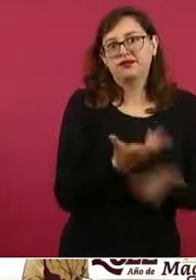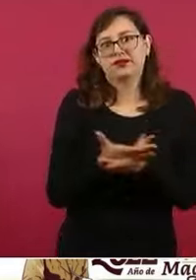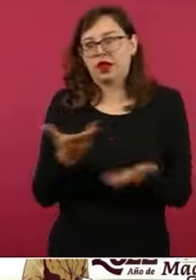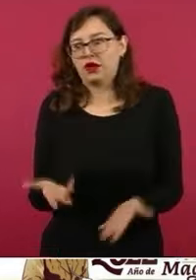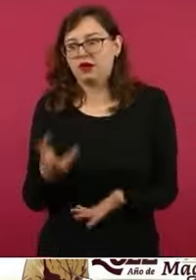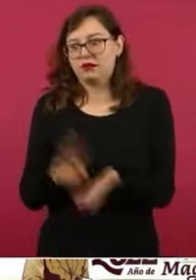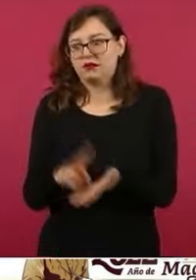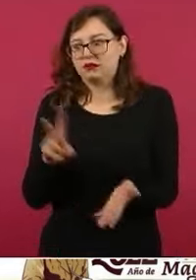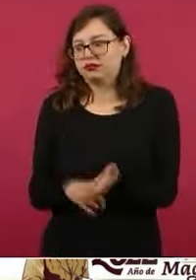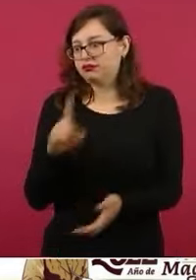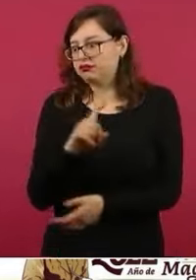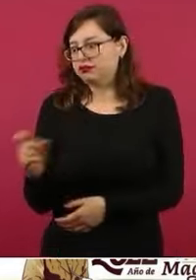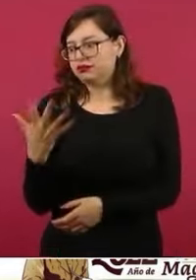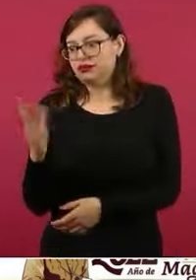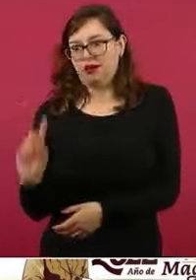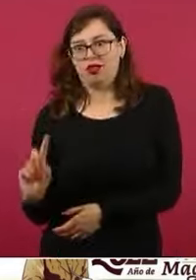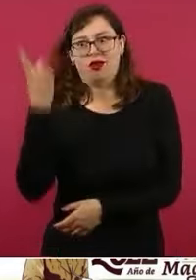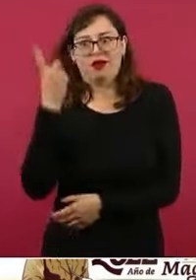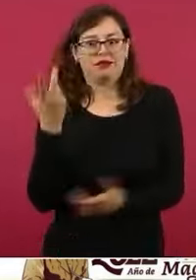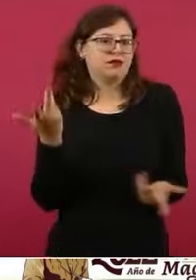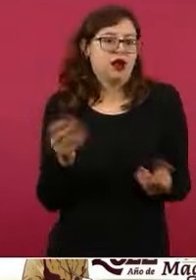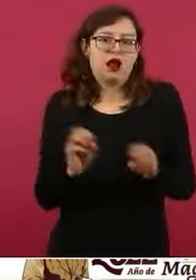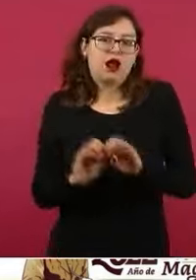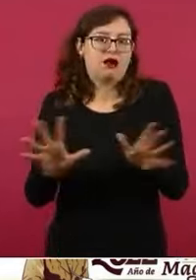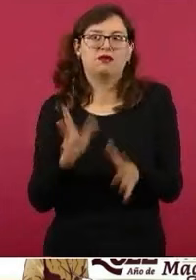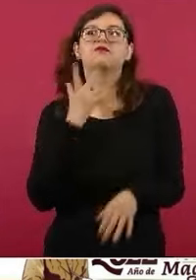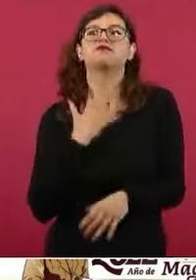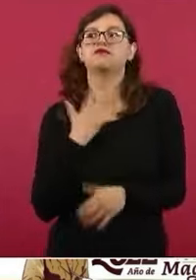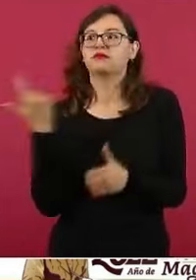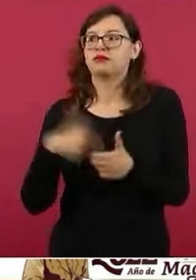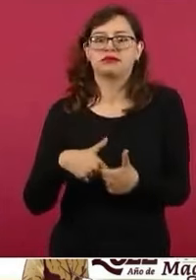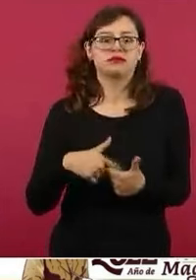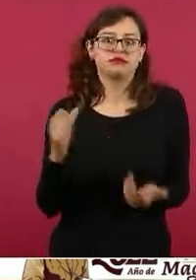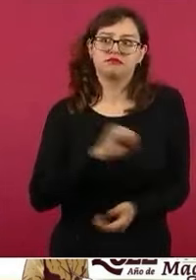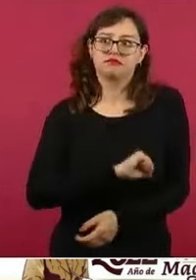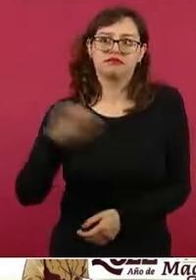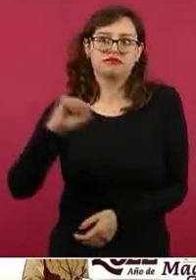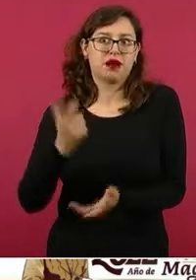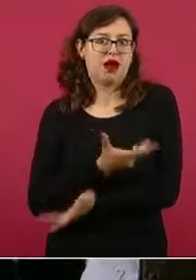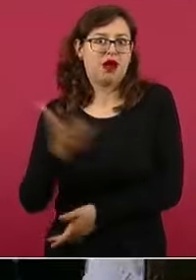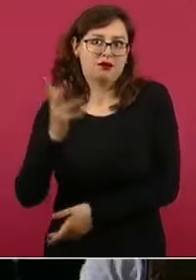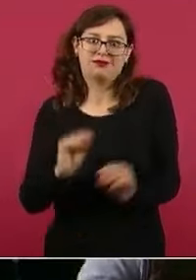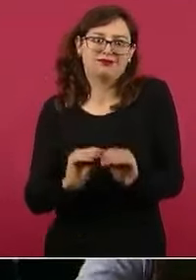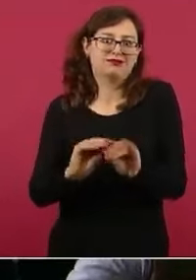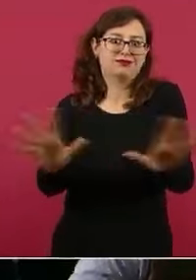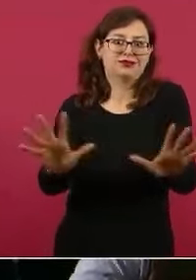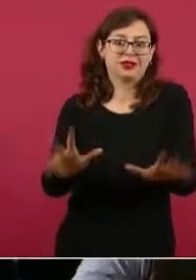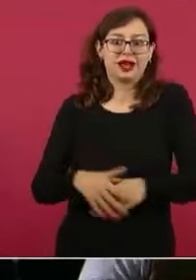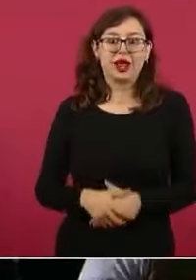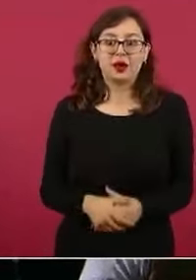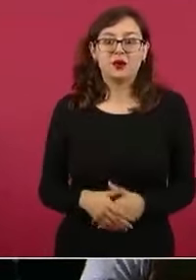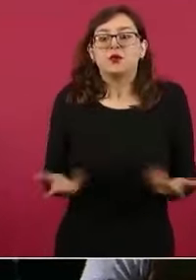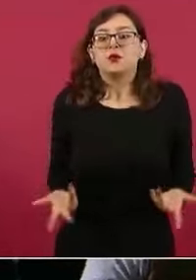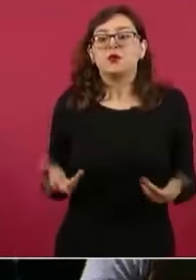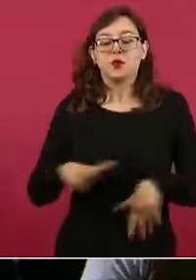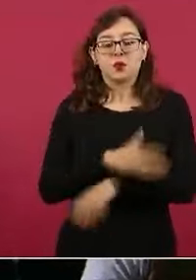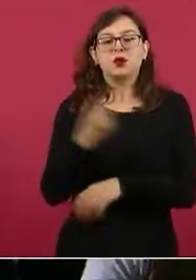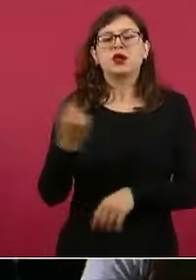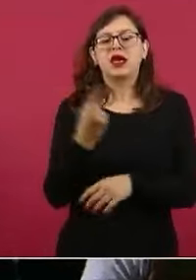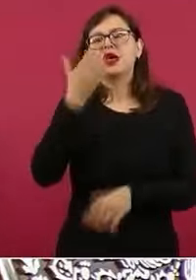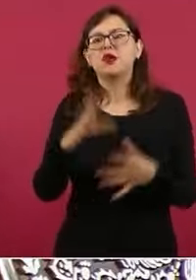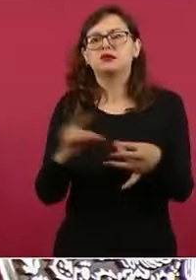en consecuencia en los precios de los demás combustibles. Esto porque al que le gusta ver todo negro, pues ahora